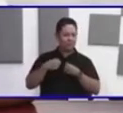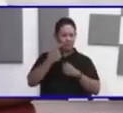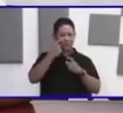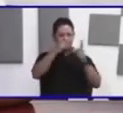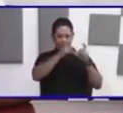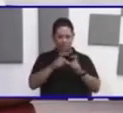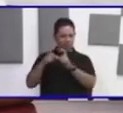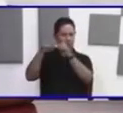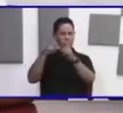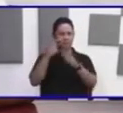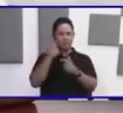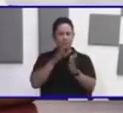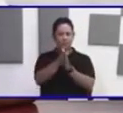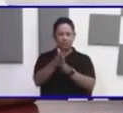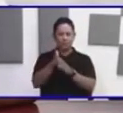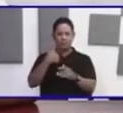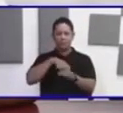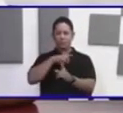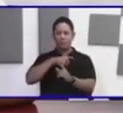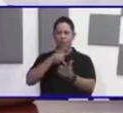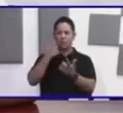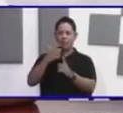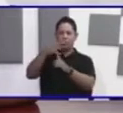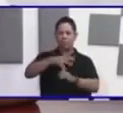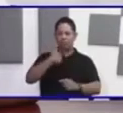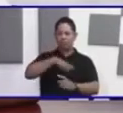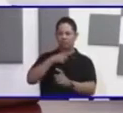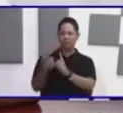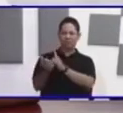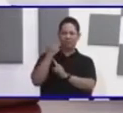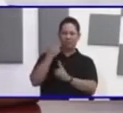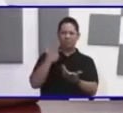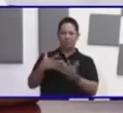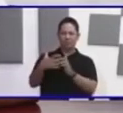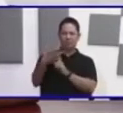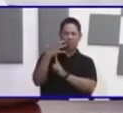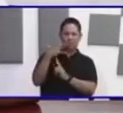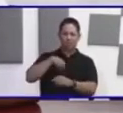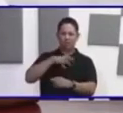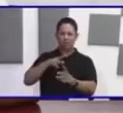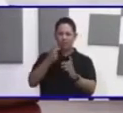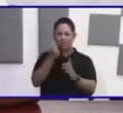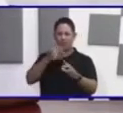que sacaron para tratar de enlodar la gestión del gobierno, tratar de mencionar temas de corrupción,